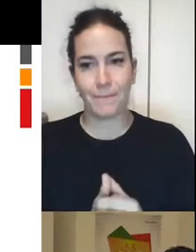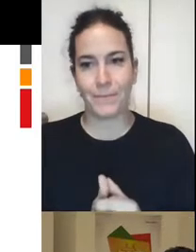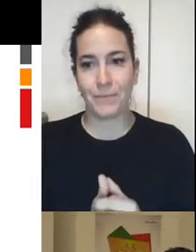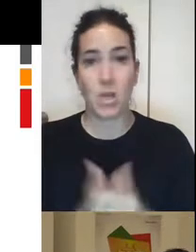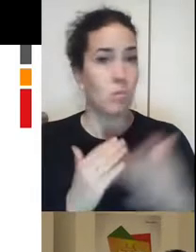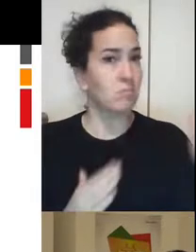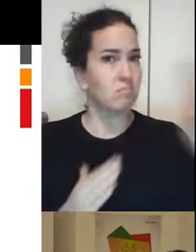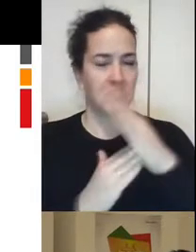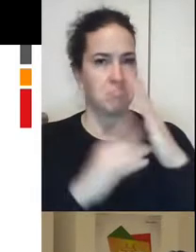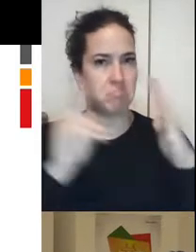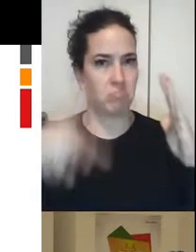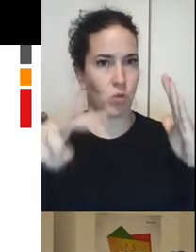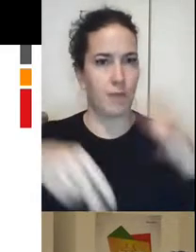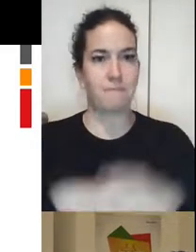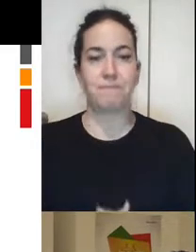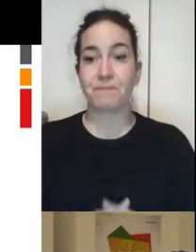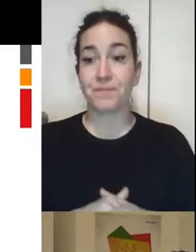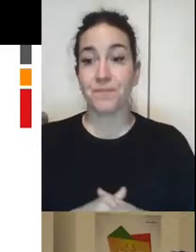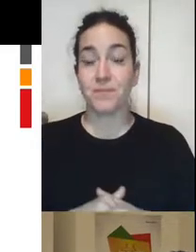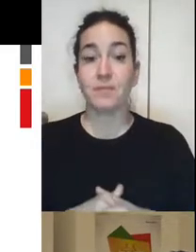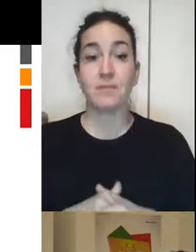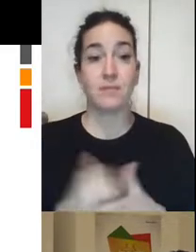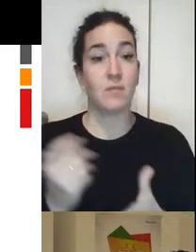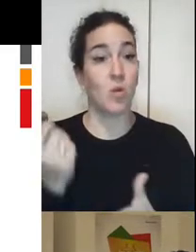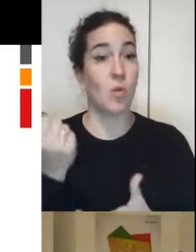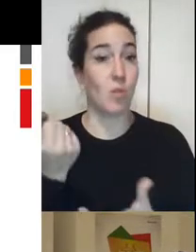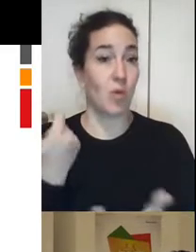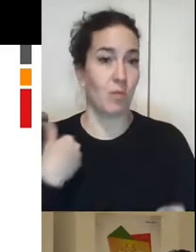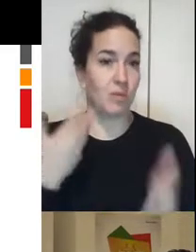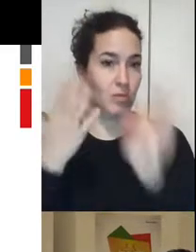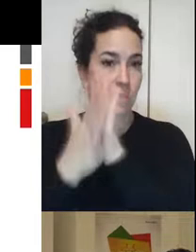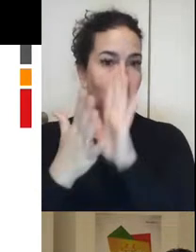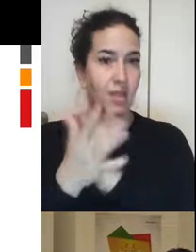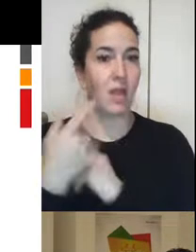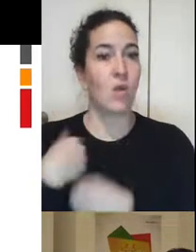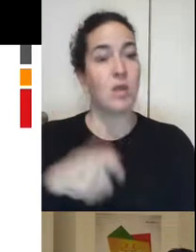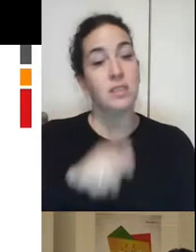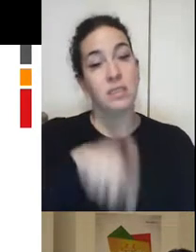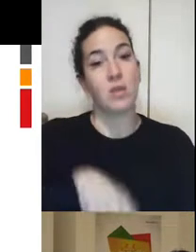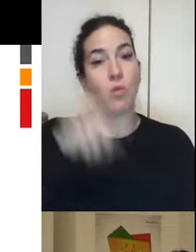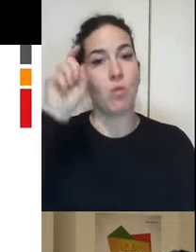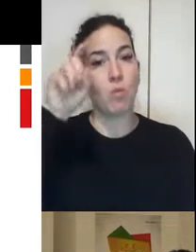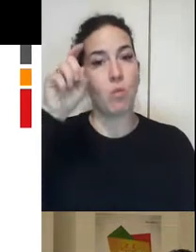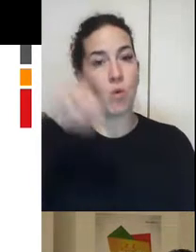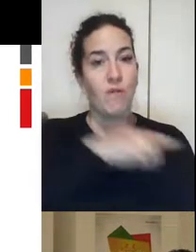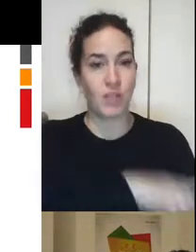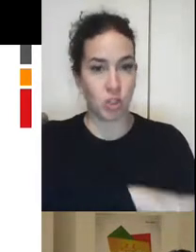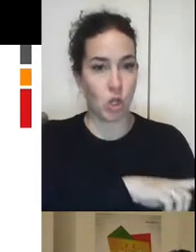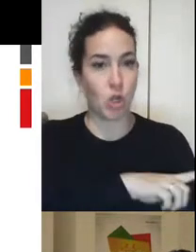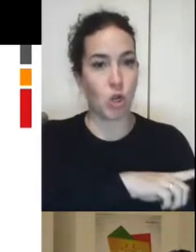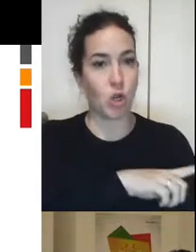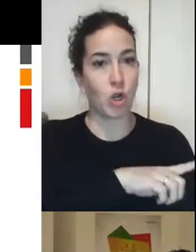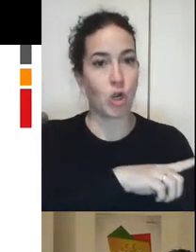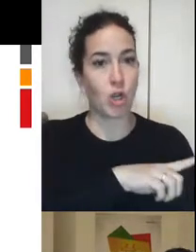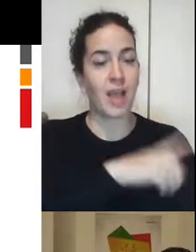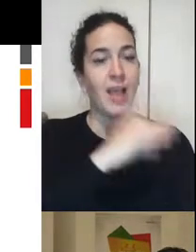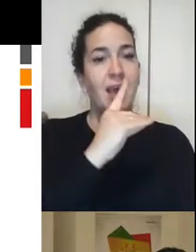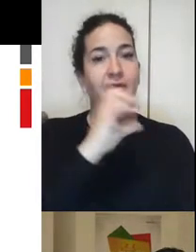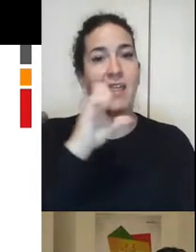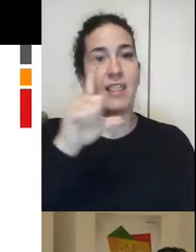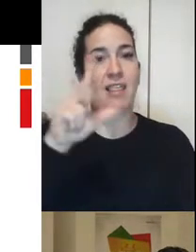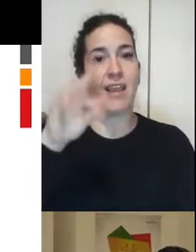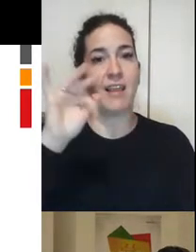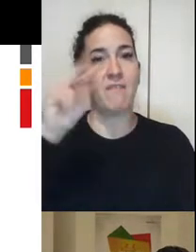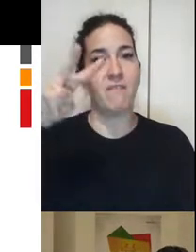interrumpido. Esta es un poco lo que contaba ahora. Este es el profesor de Fingrueso. No